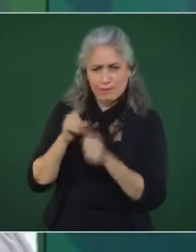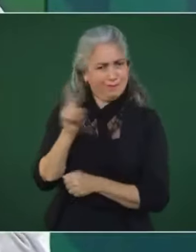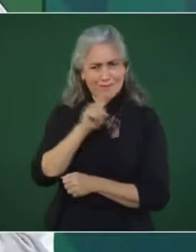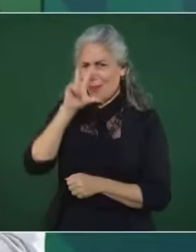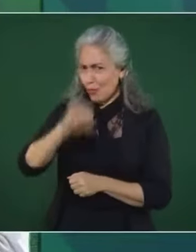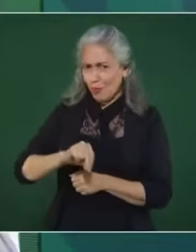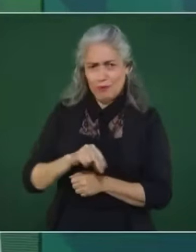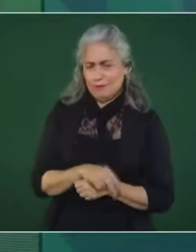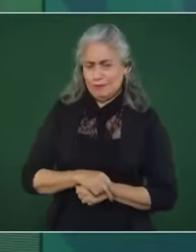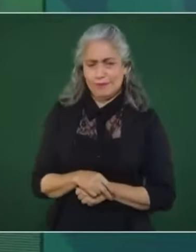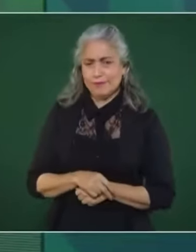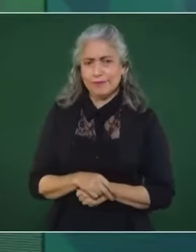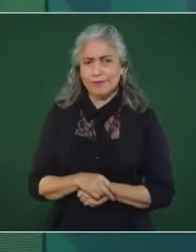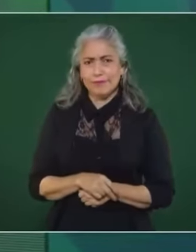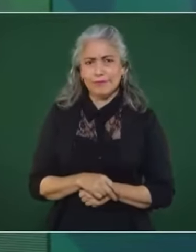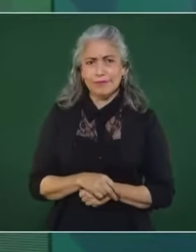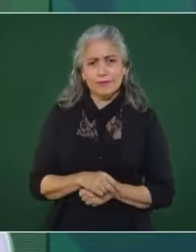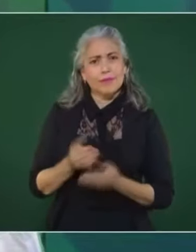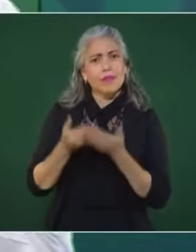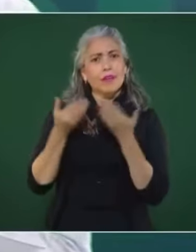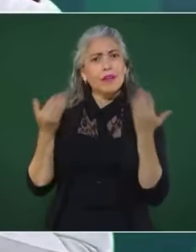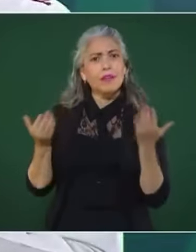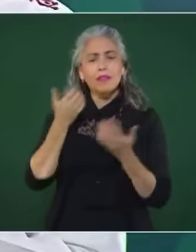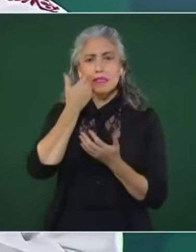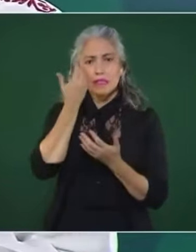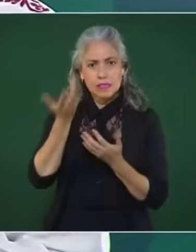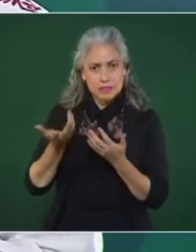Ahora pidieron revisar los archivos